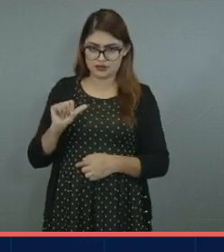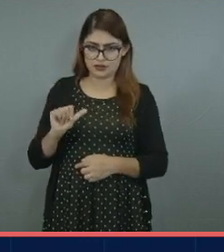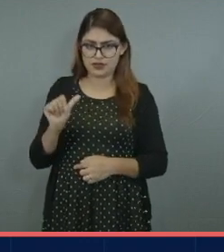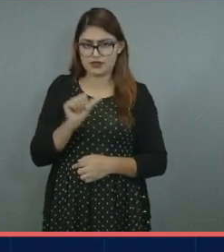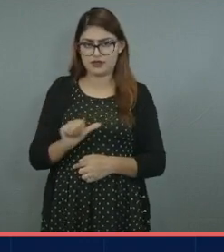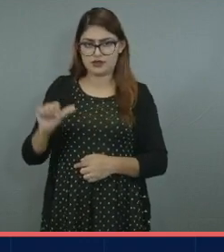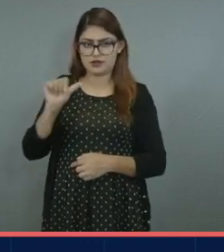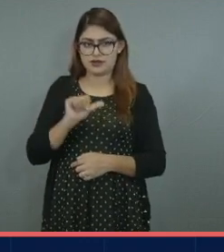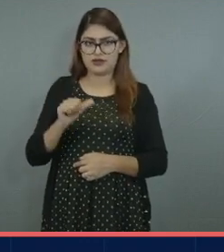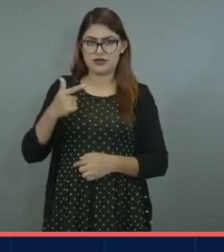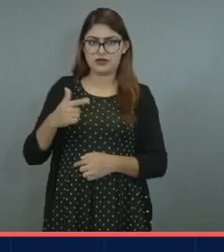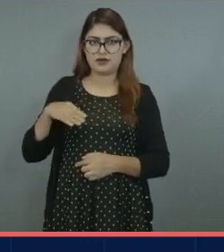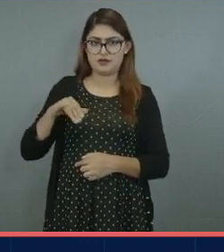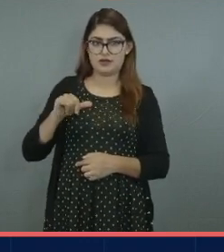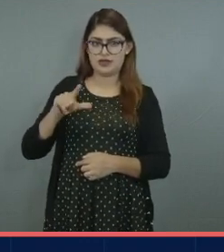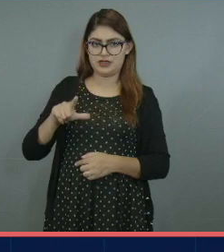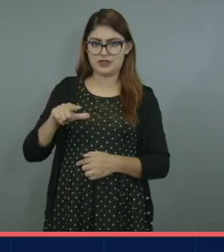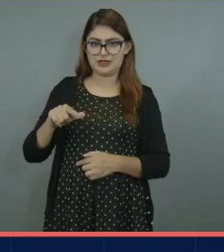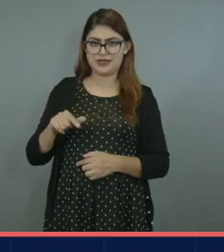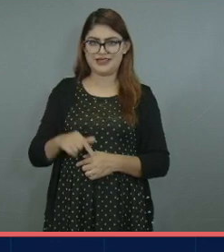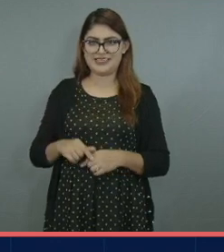Creo que es aquí está. Ahí está.